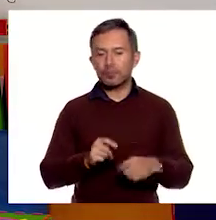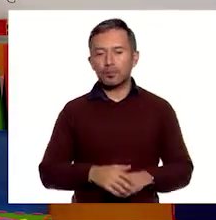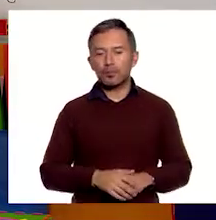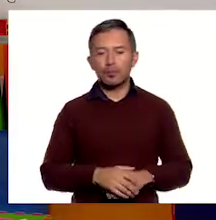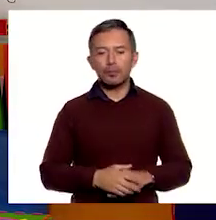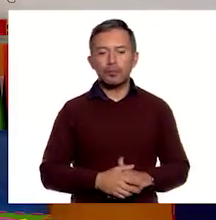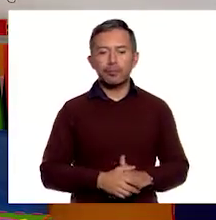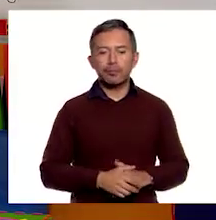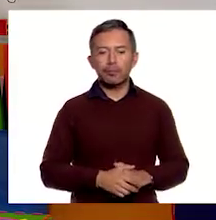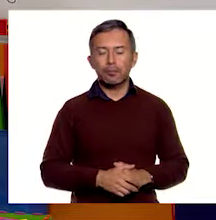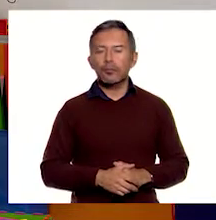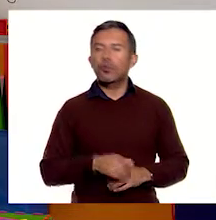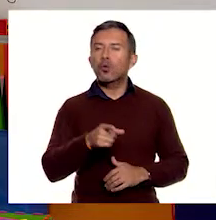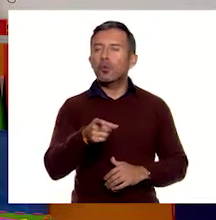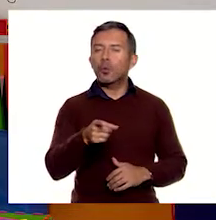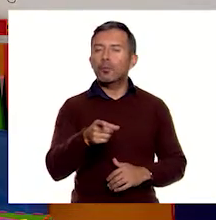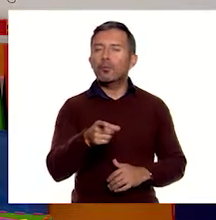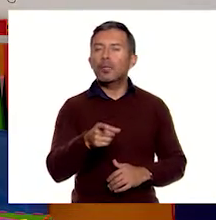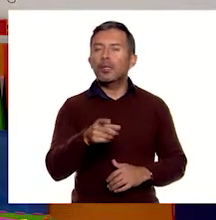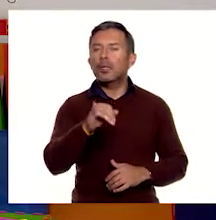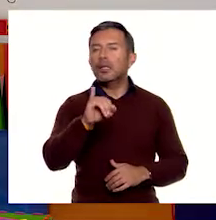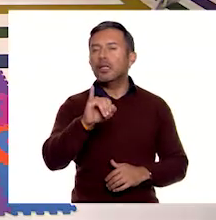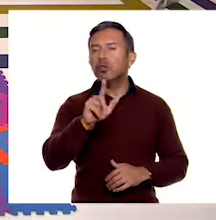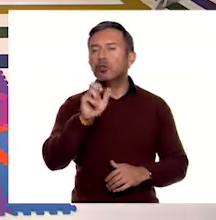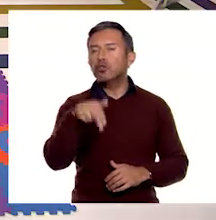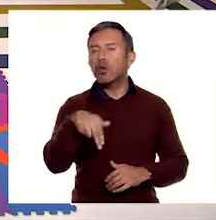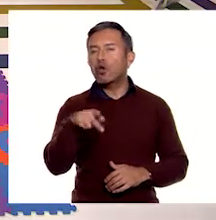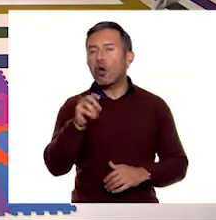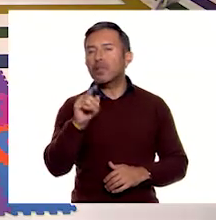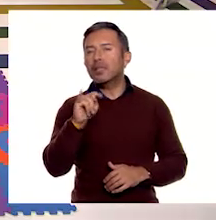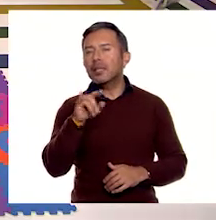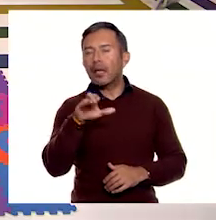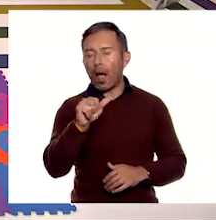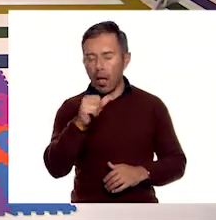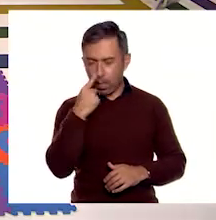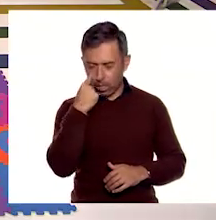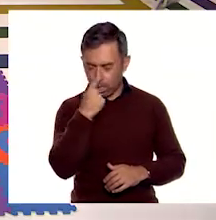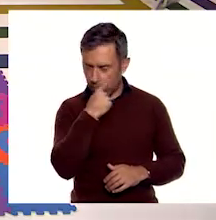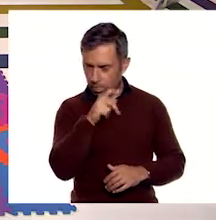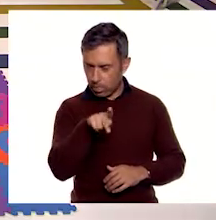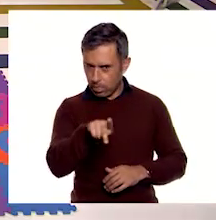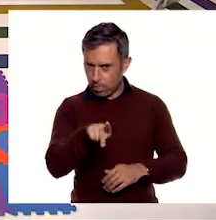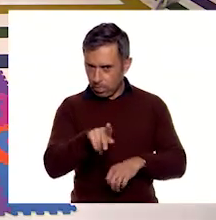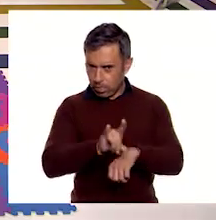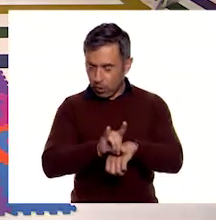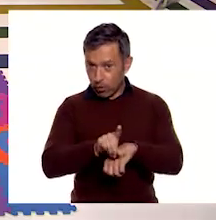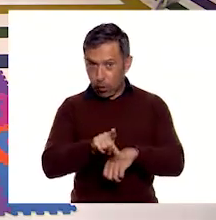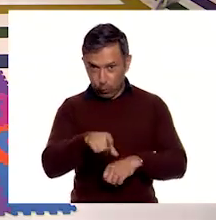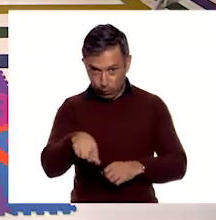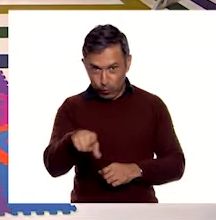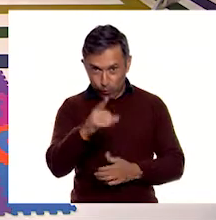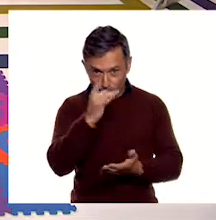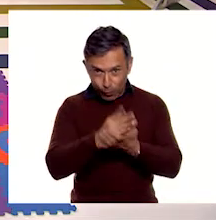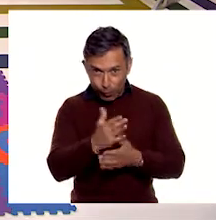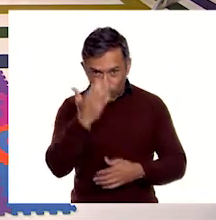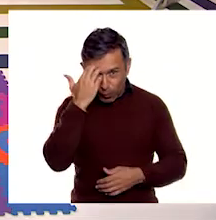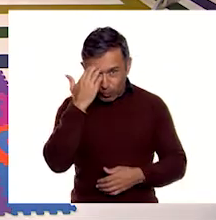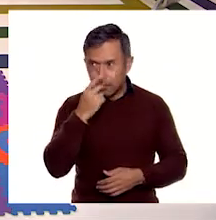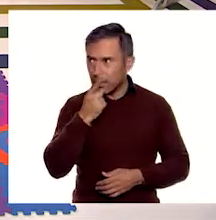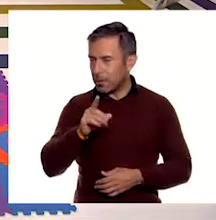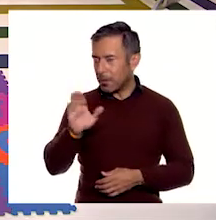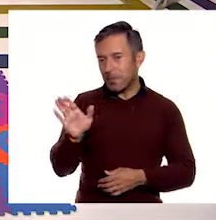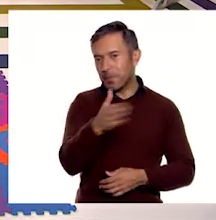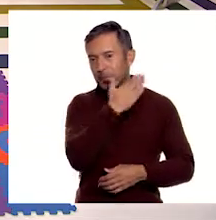¿reconoces qué es una ilusión óptica? Y voy a utilizar aquí verde. Perfecto, sí,